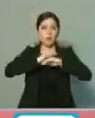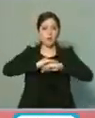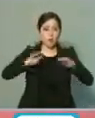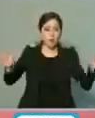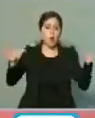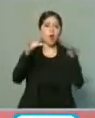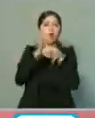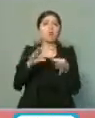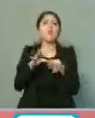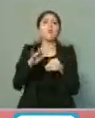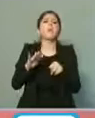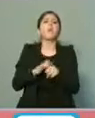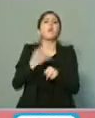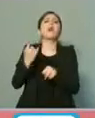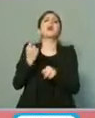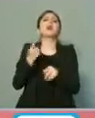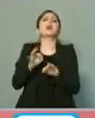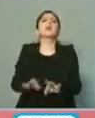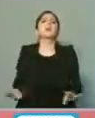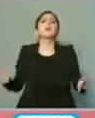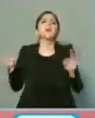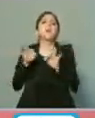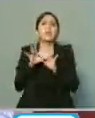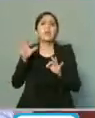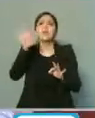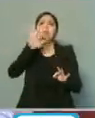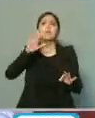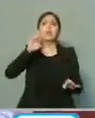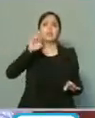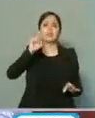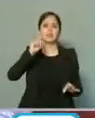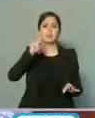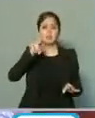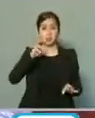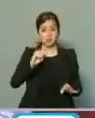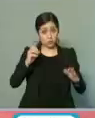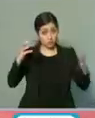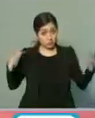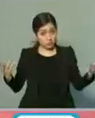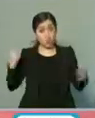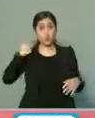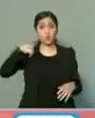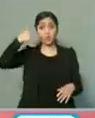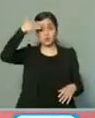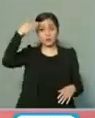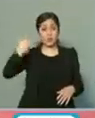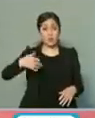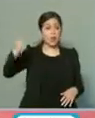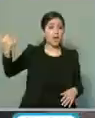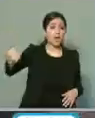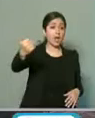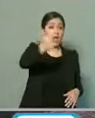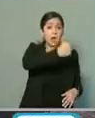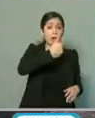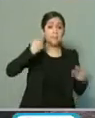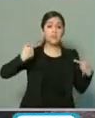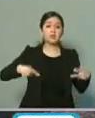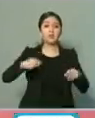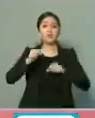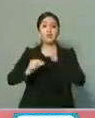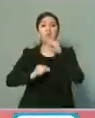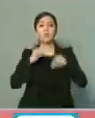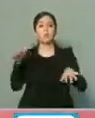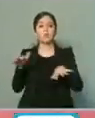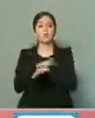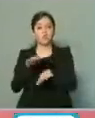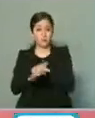la relevancia del espacio, ¿no? Y esto creo que hoy por hoy se ha implementado también de una manera muy interesante. Ya después, fíjate, además